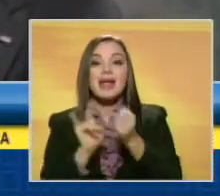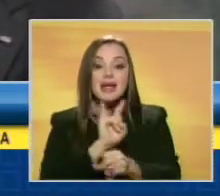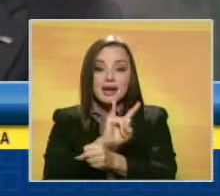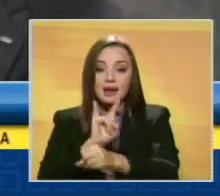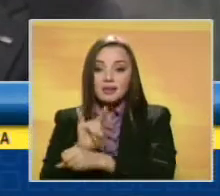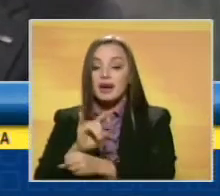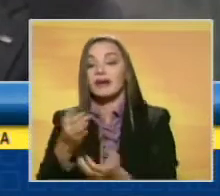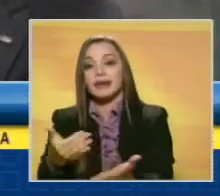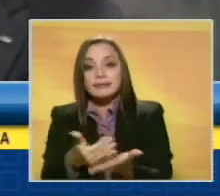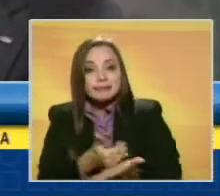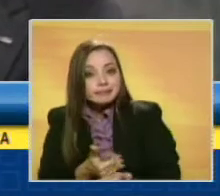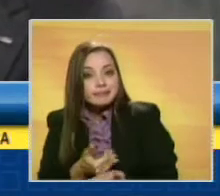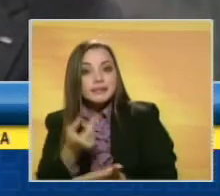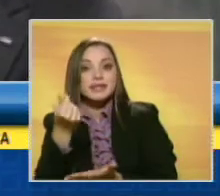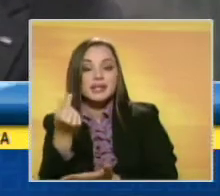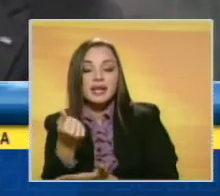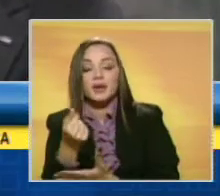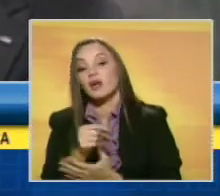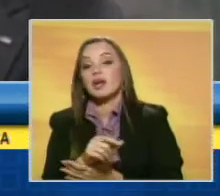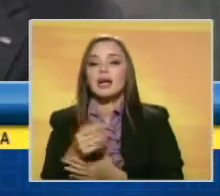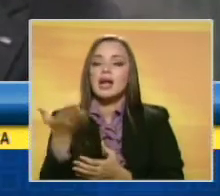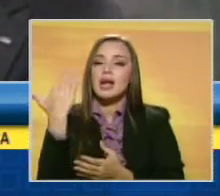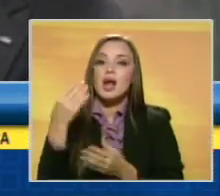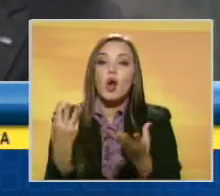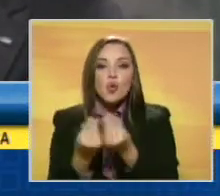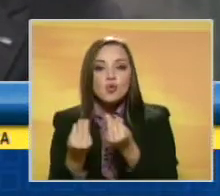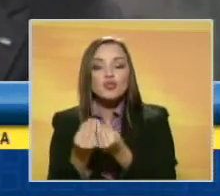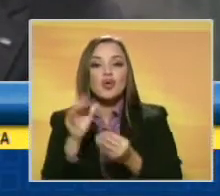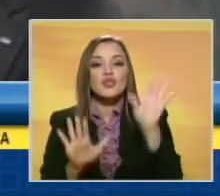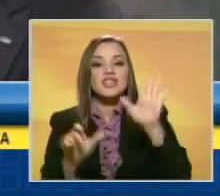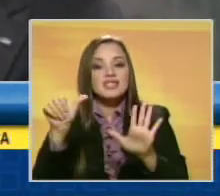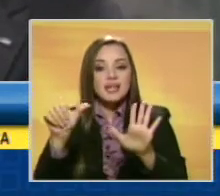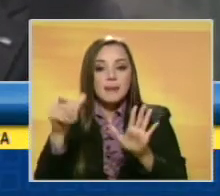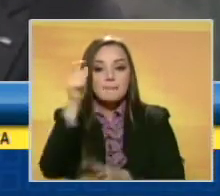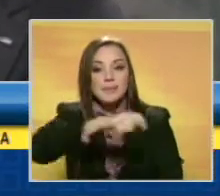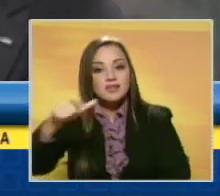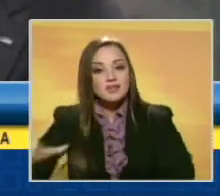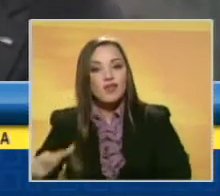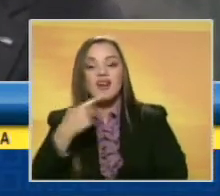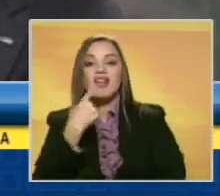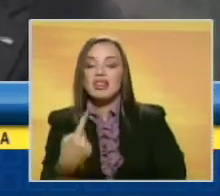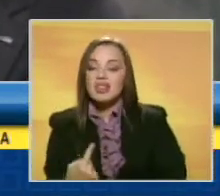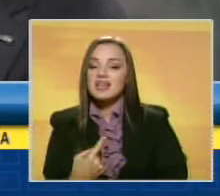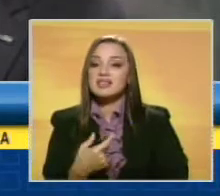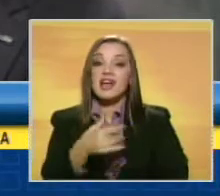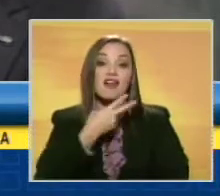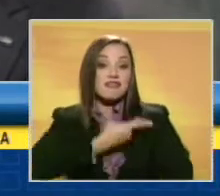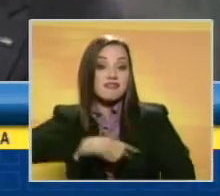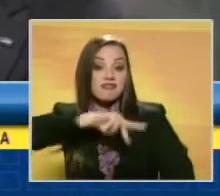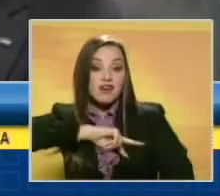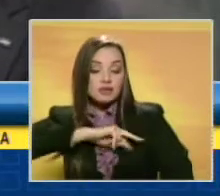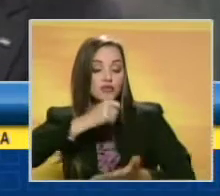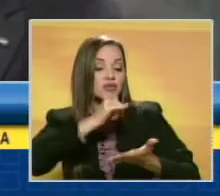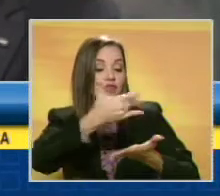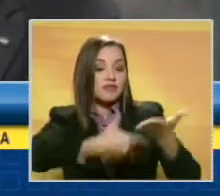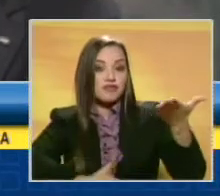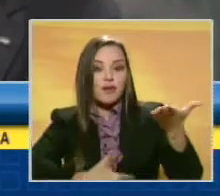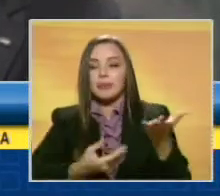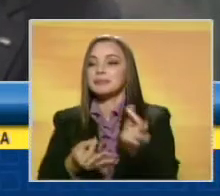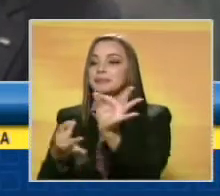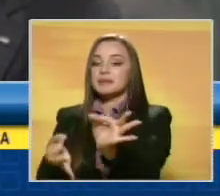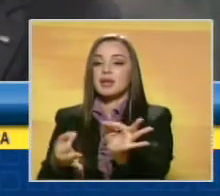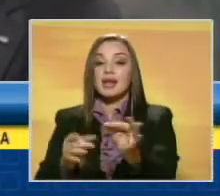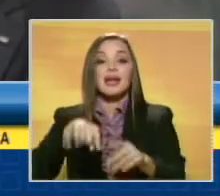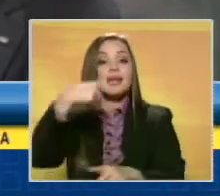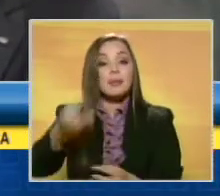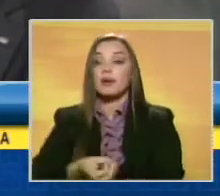y 2006 junto a otras 16 personas. En su cargo, Murphy escribió falsos informes y declaraciones fraudulentas que fueron enviadas